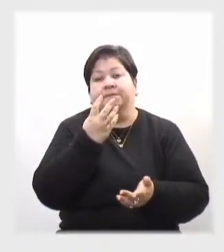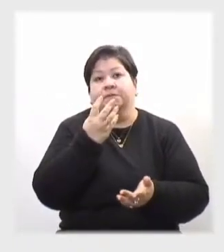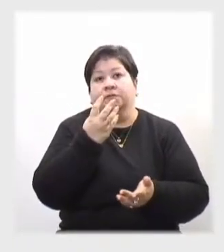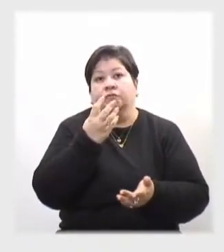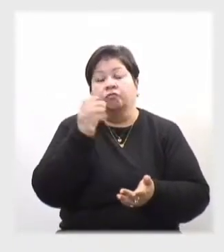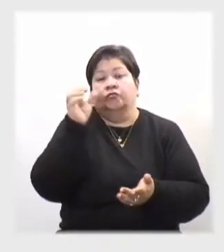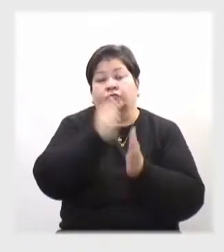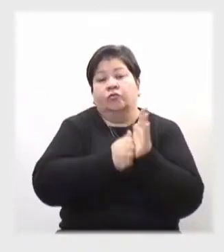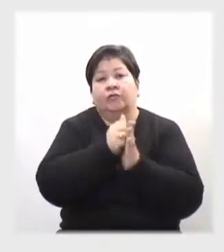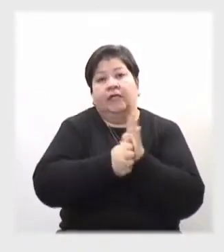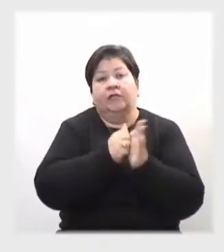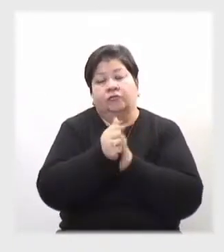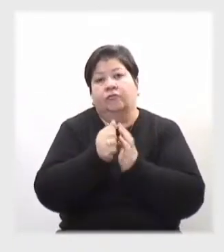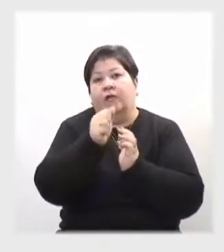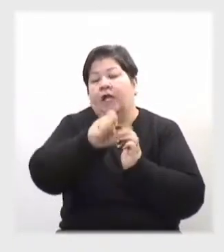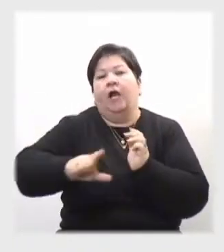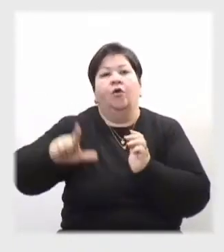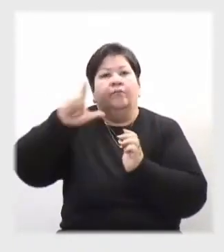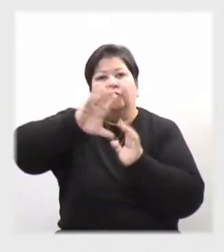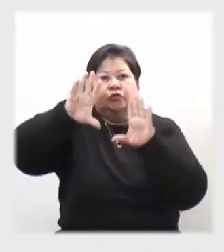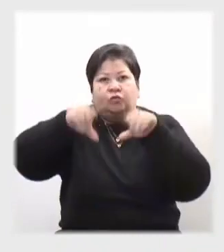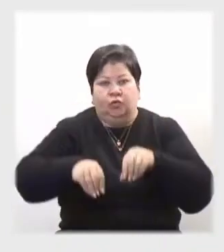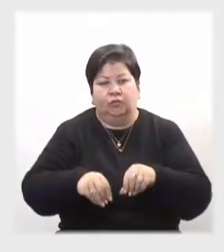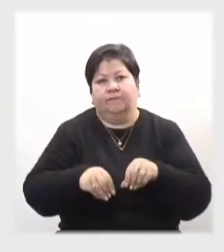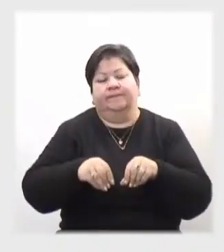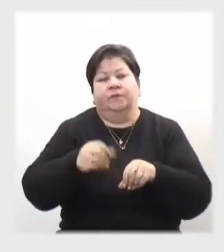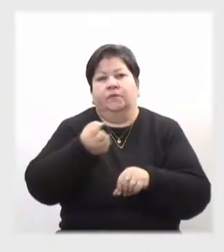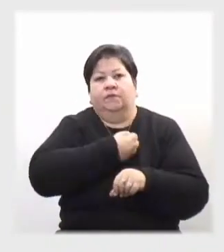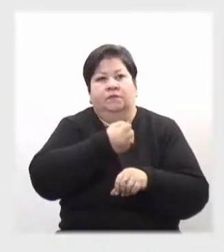hurto homicidio y rapiña